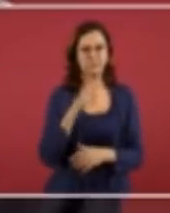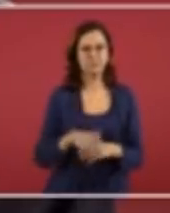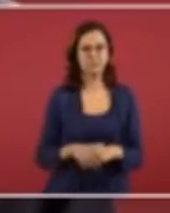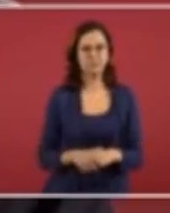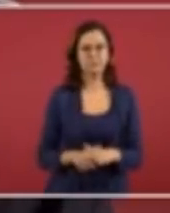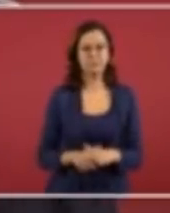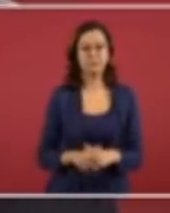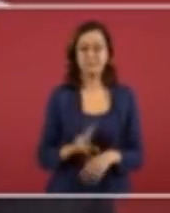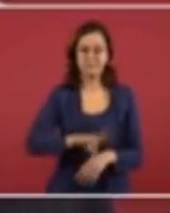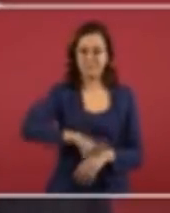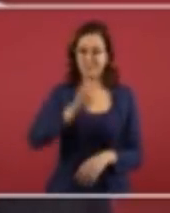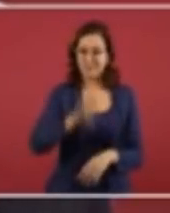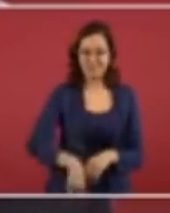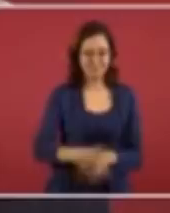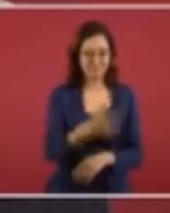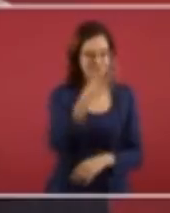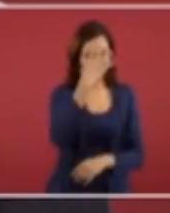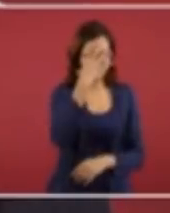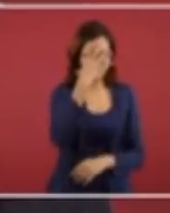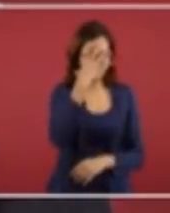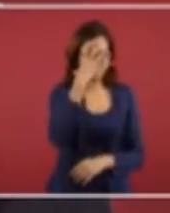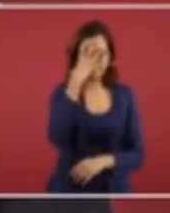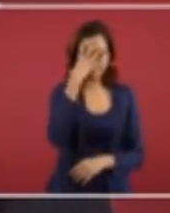que eran una vergüenza.